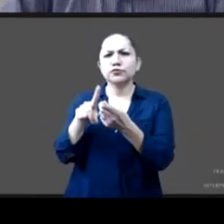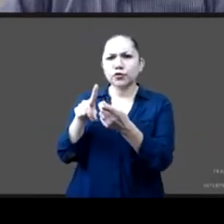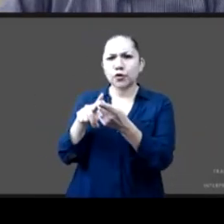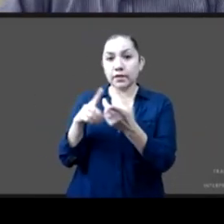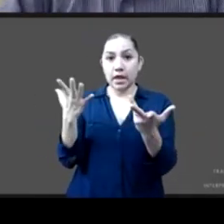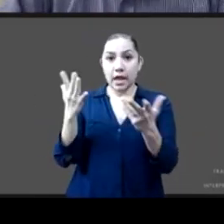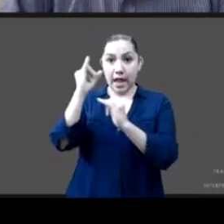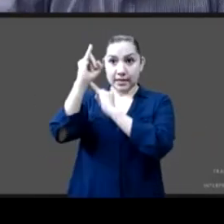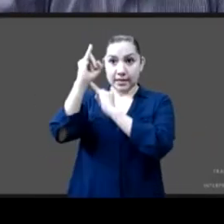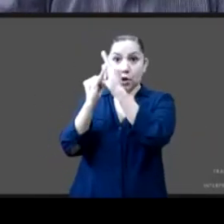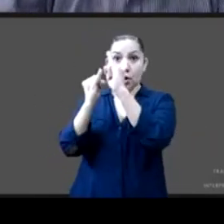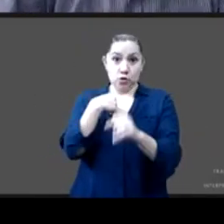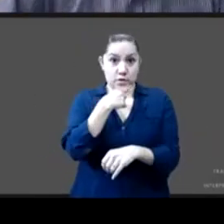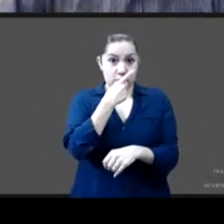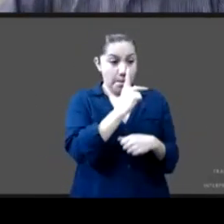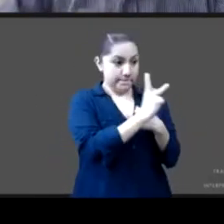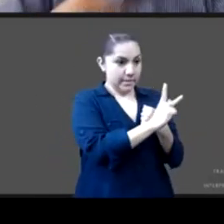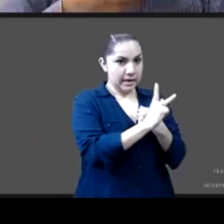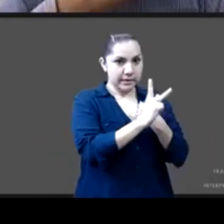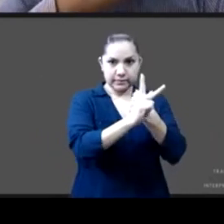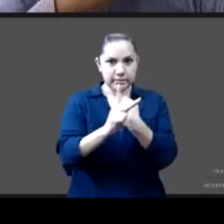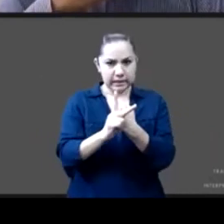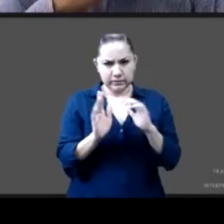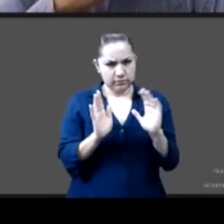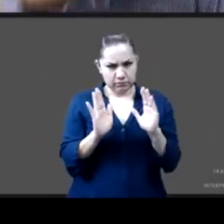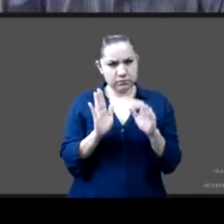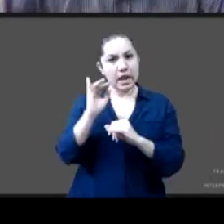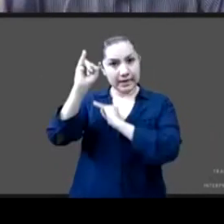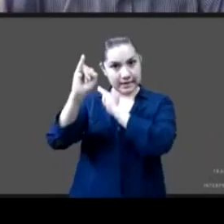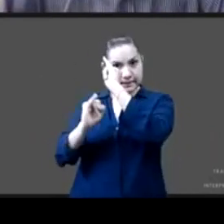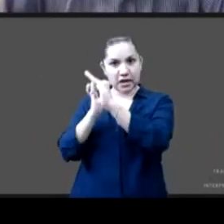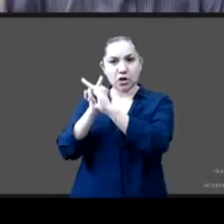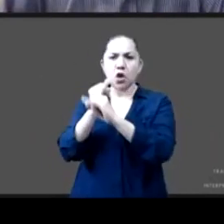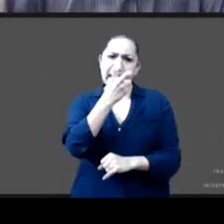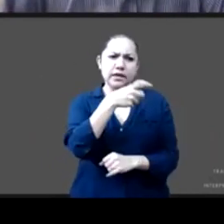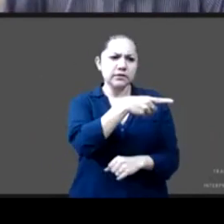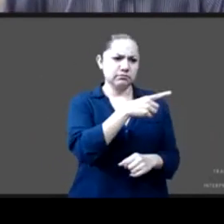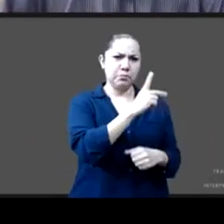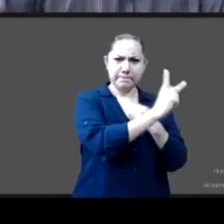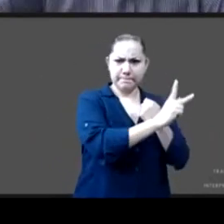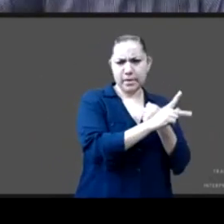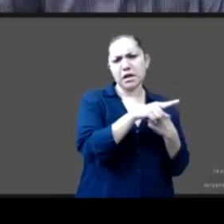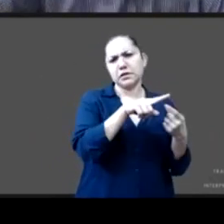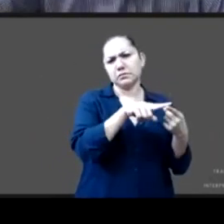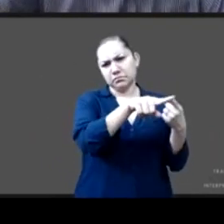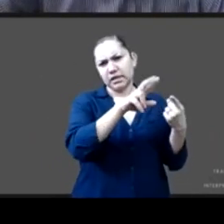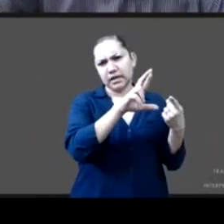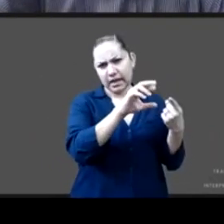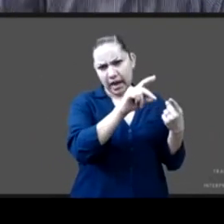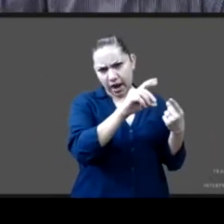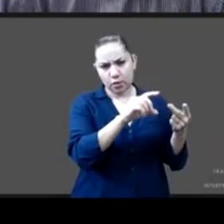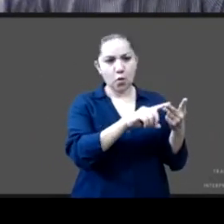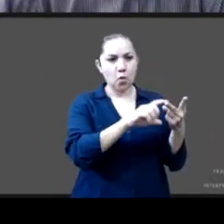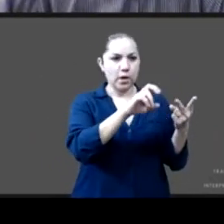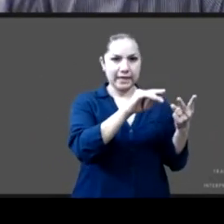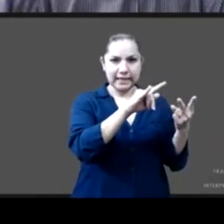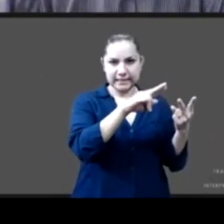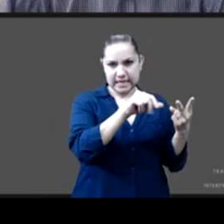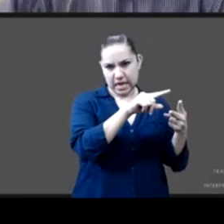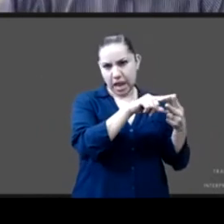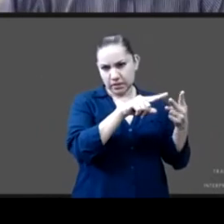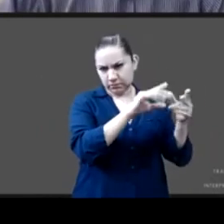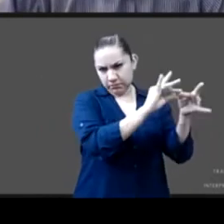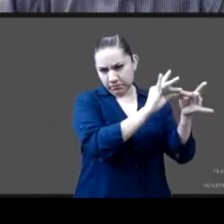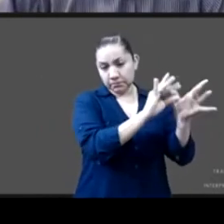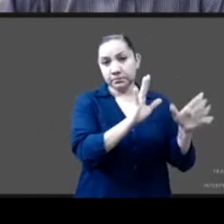internacionalmente. No voy a hablar nacionalmente, creo que eso lo puede responder muy bien el doctor Ricardo, la doctora Ernestina. Pueden denunciar a la página